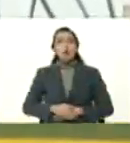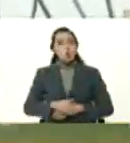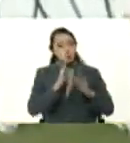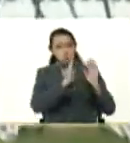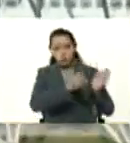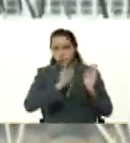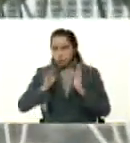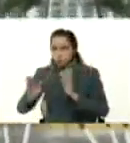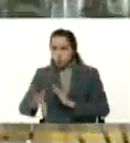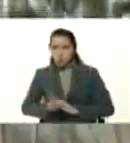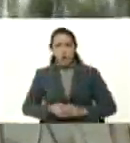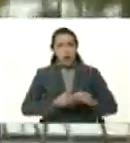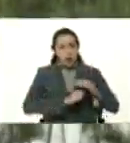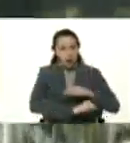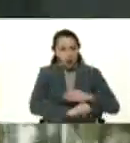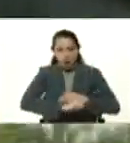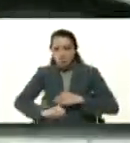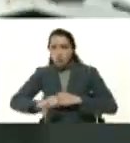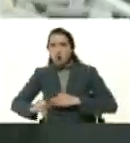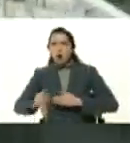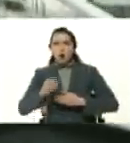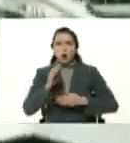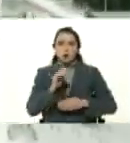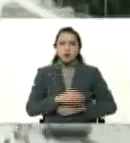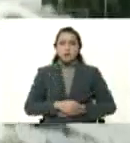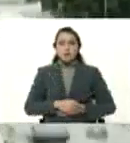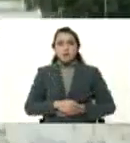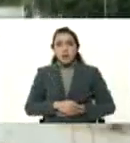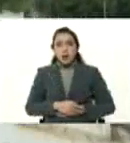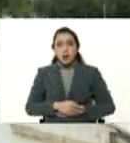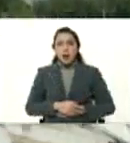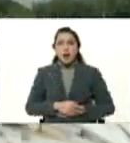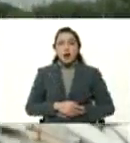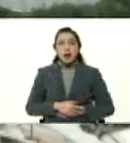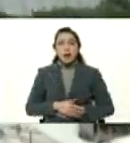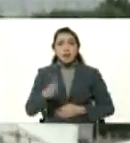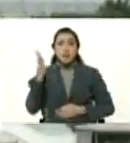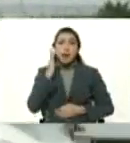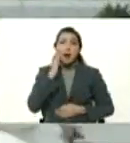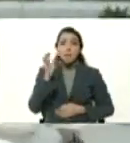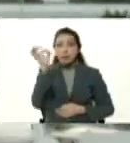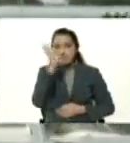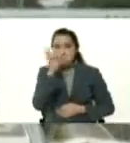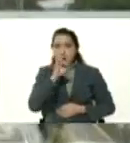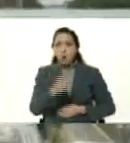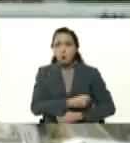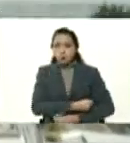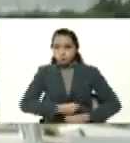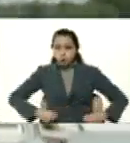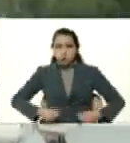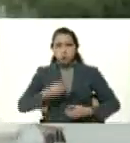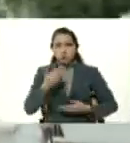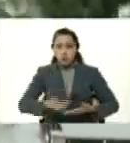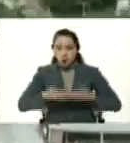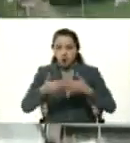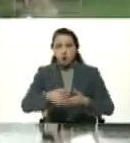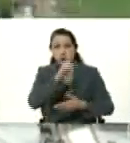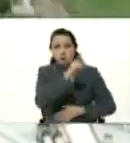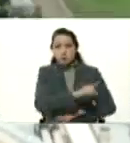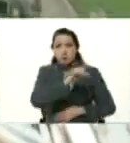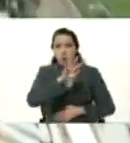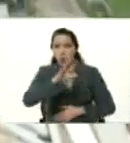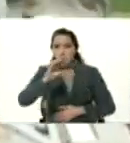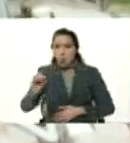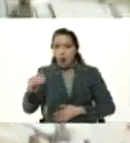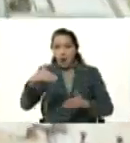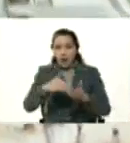desde la reproducción, ya que poseen más de 7.000 madres, de las cuales aportan anualmente al país más de 140.000